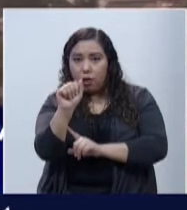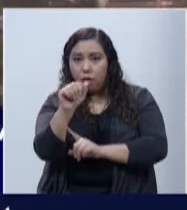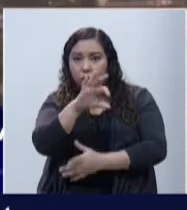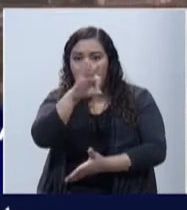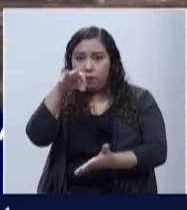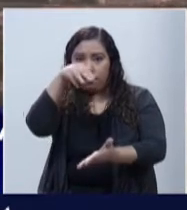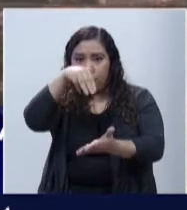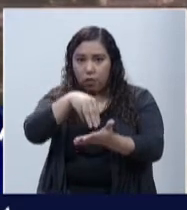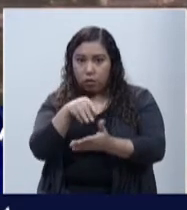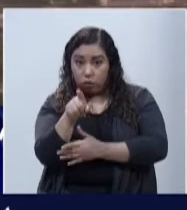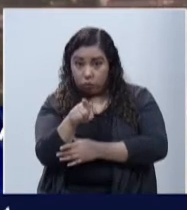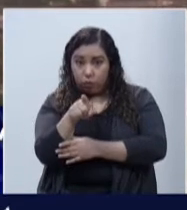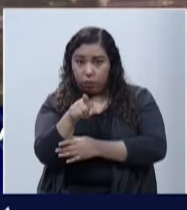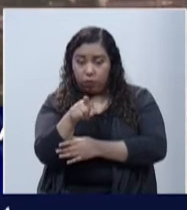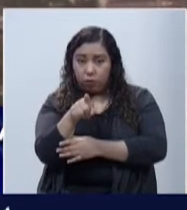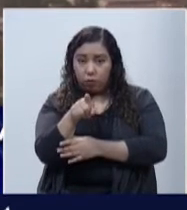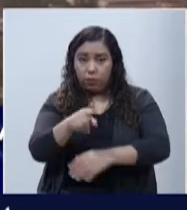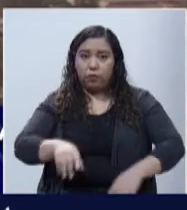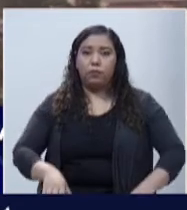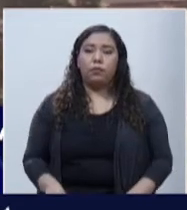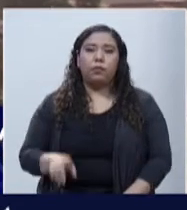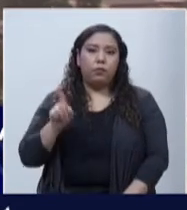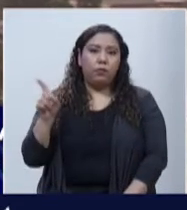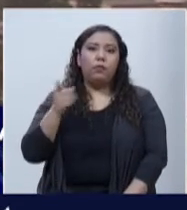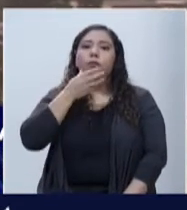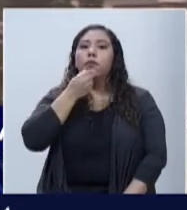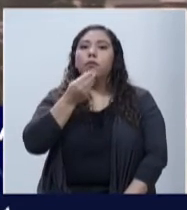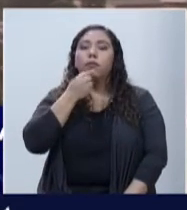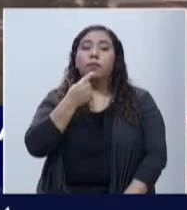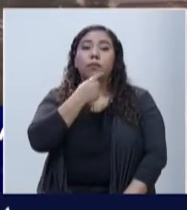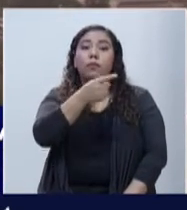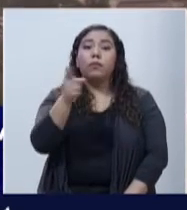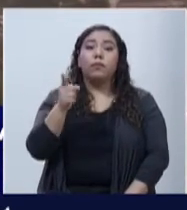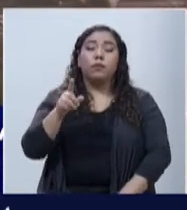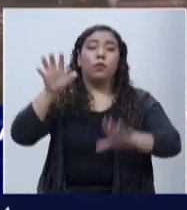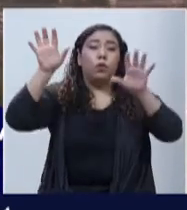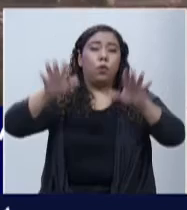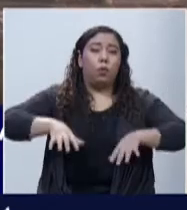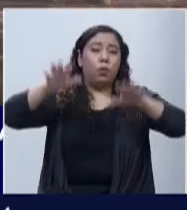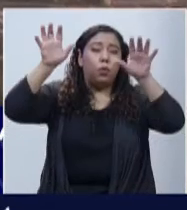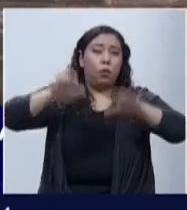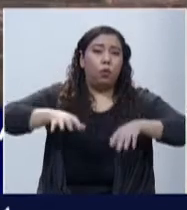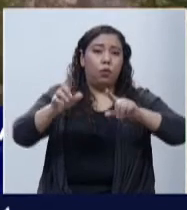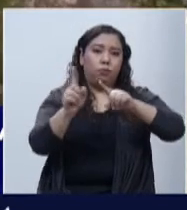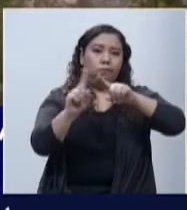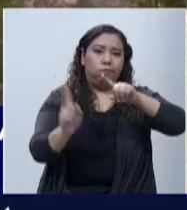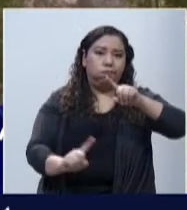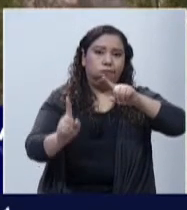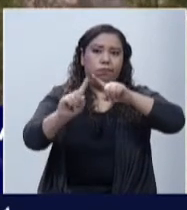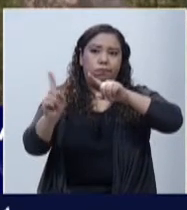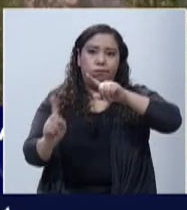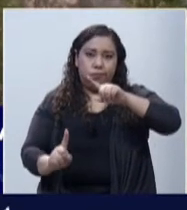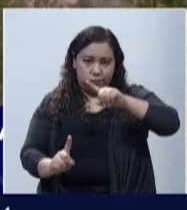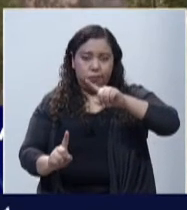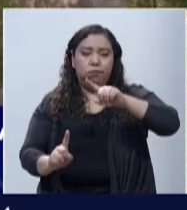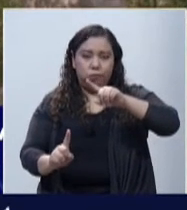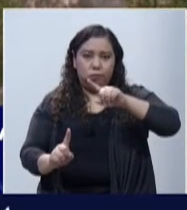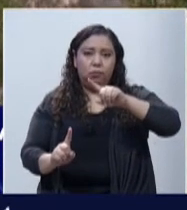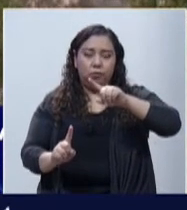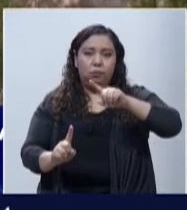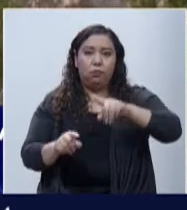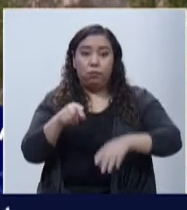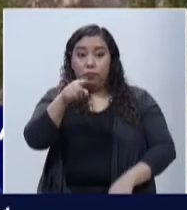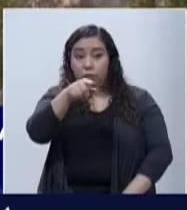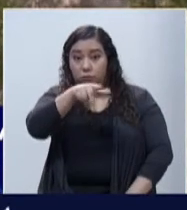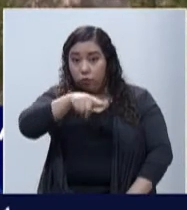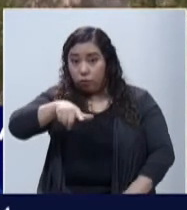morazán se entiendo detalló que las lluvias estarán acompañadas siempre de actividad eléctrica en los lugares